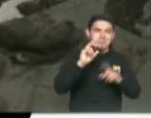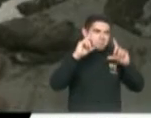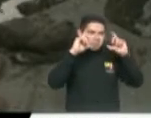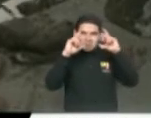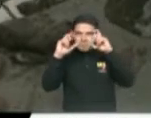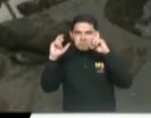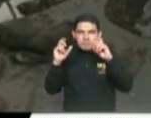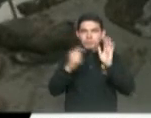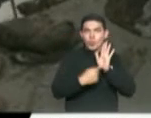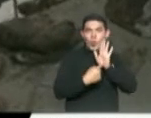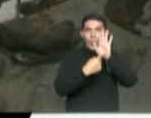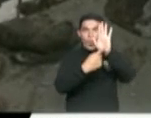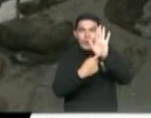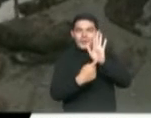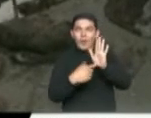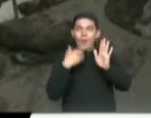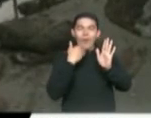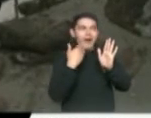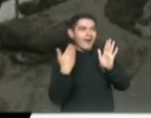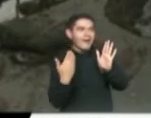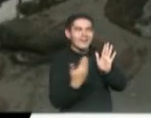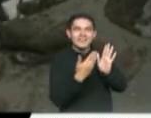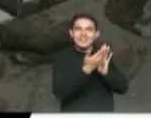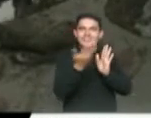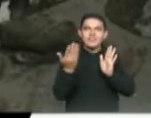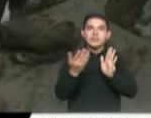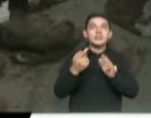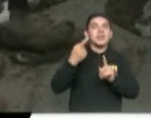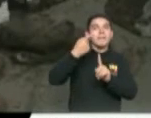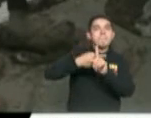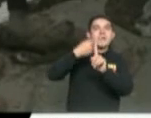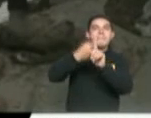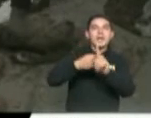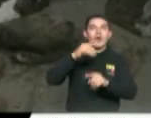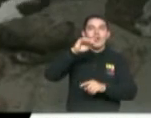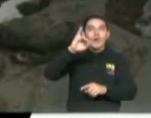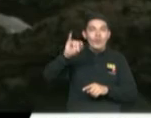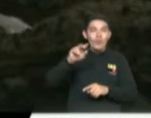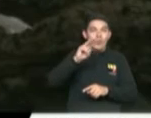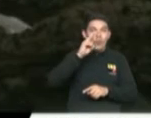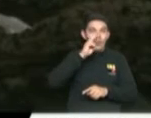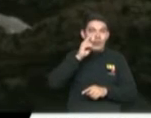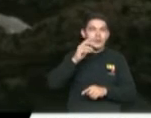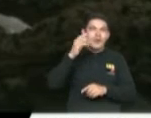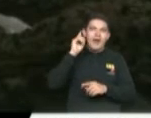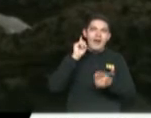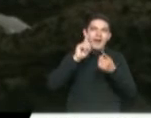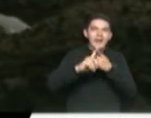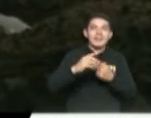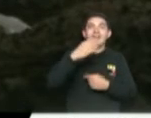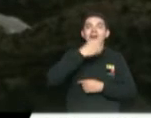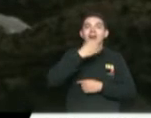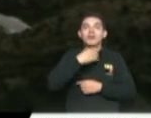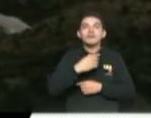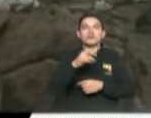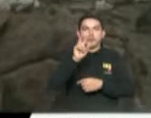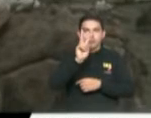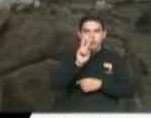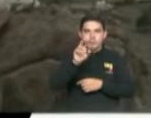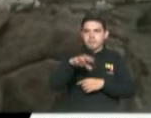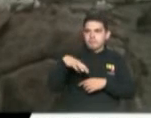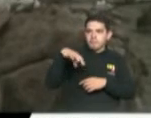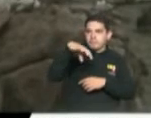se muestra en todo su esplendor especialmente entre los meses de junio y agosto éstas forman dos hileras la